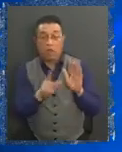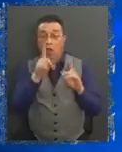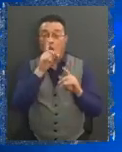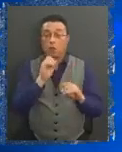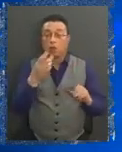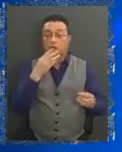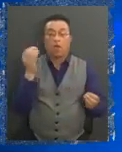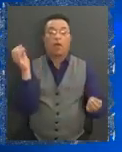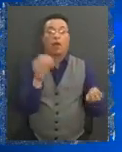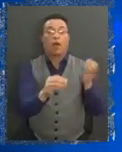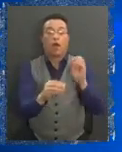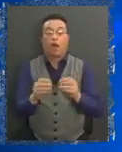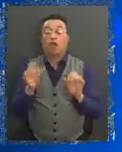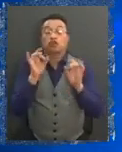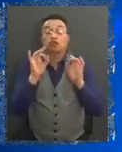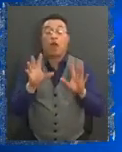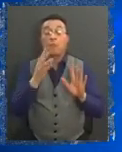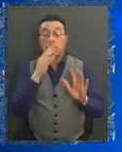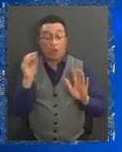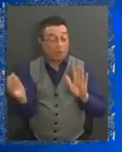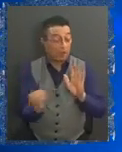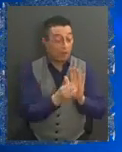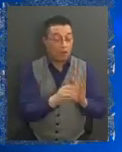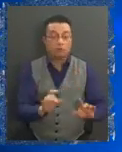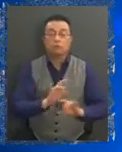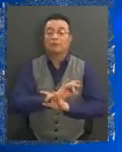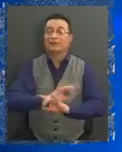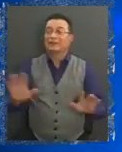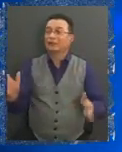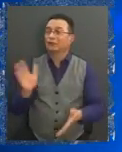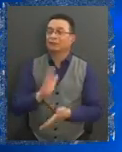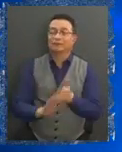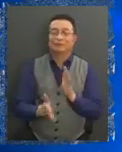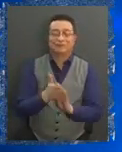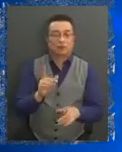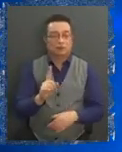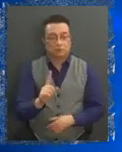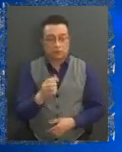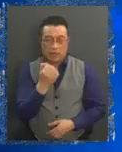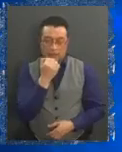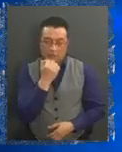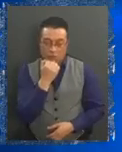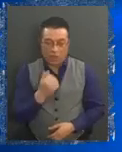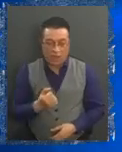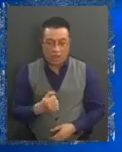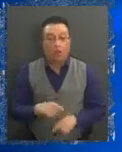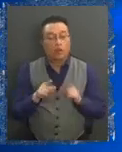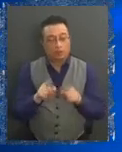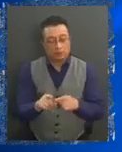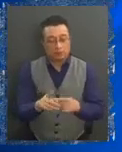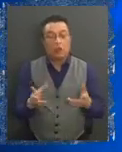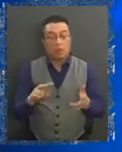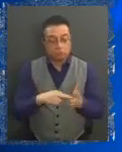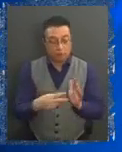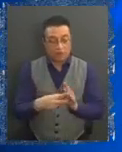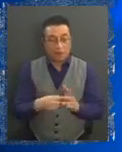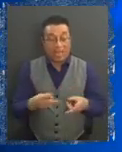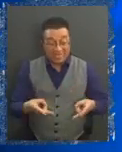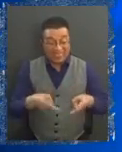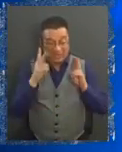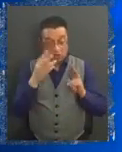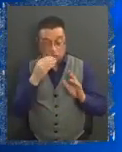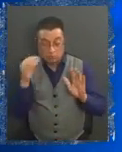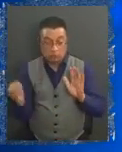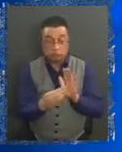Aladino, donde simplemente por decirlo se cumple, y estamos equivocados con eso. El problema de declarar derechos, como por